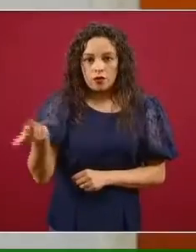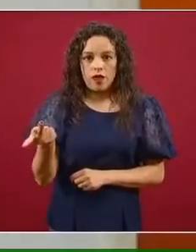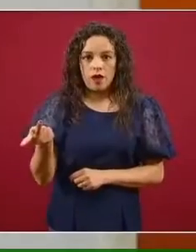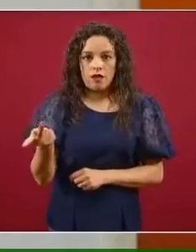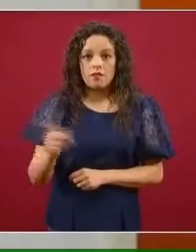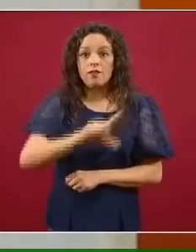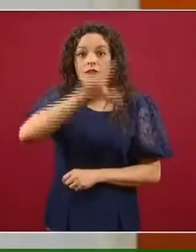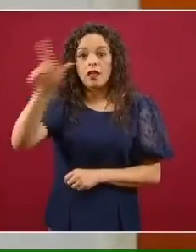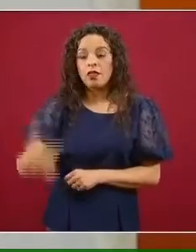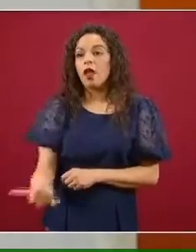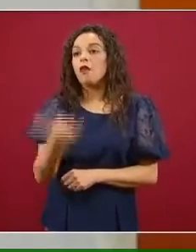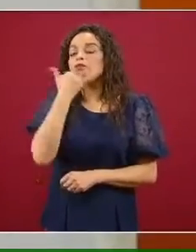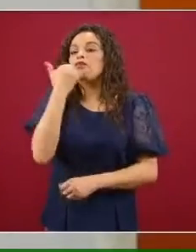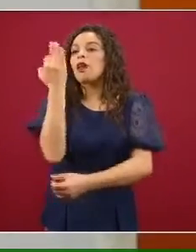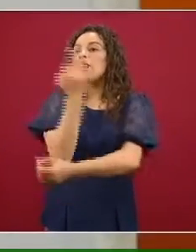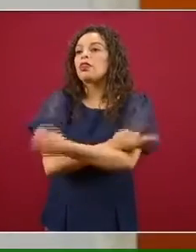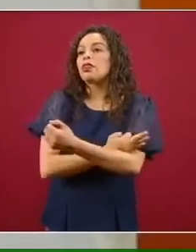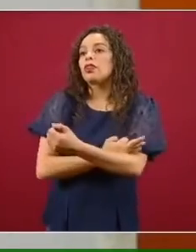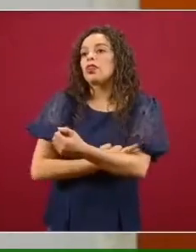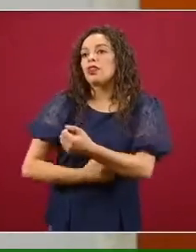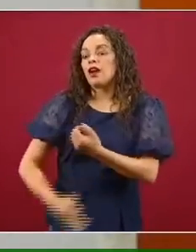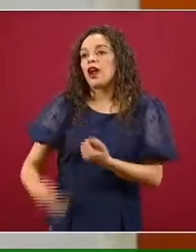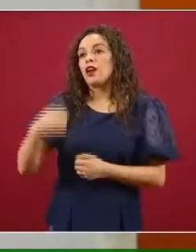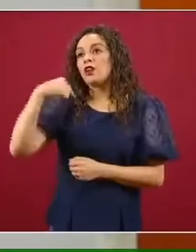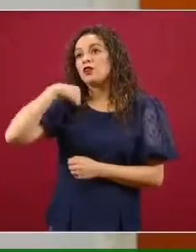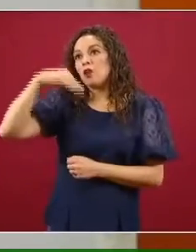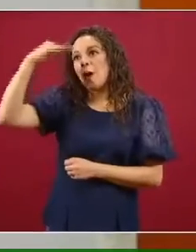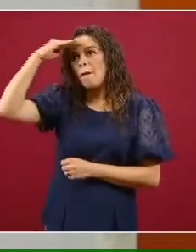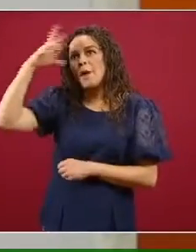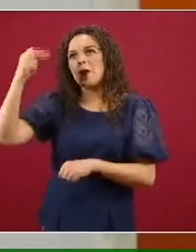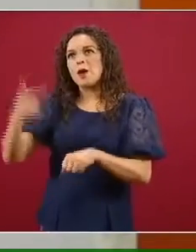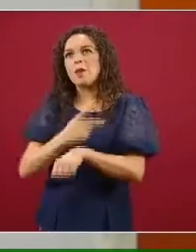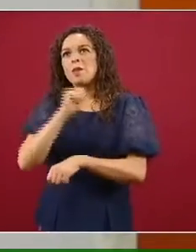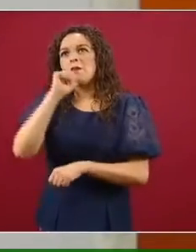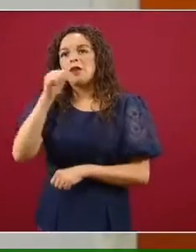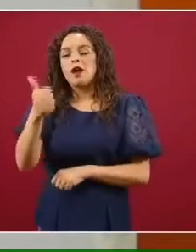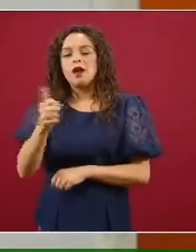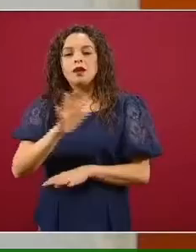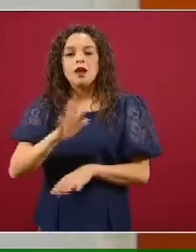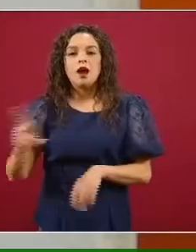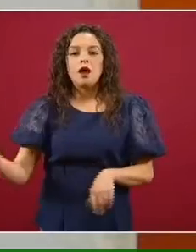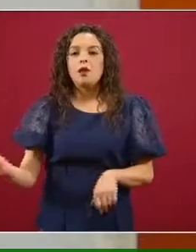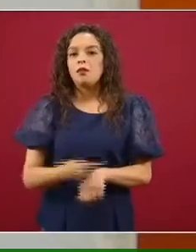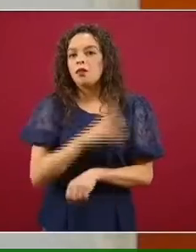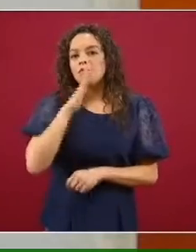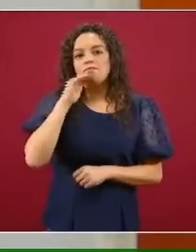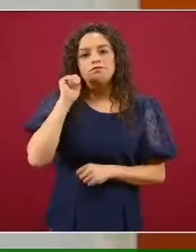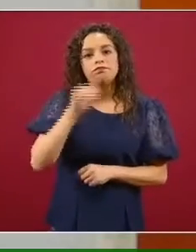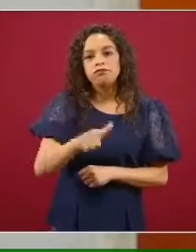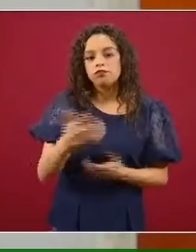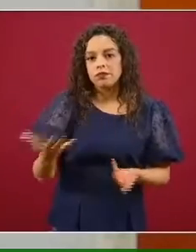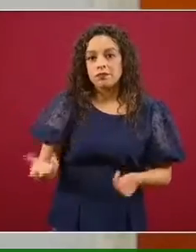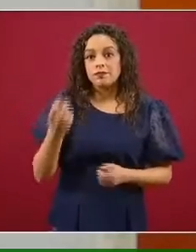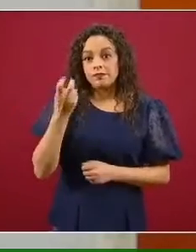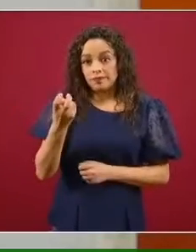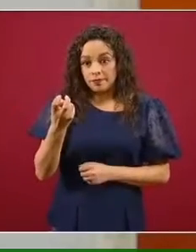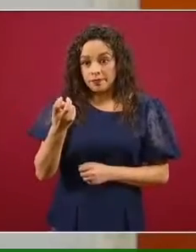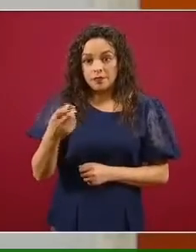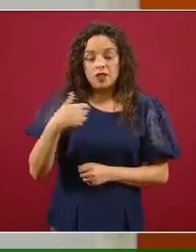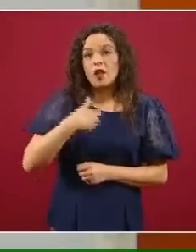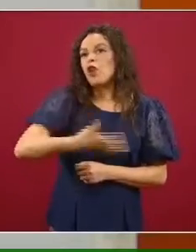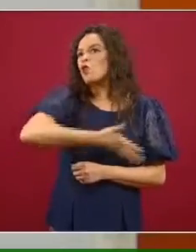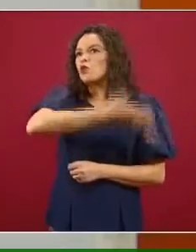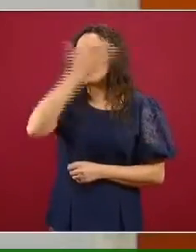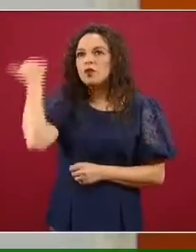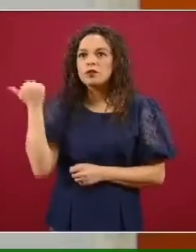decir, pensé que no iba a pasar nada, pensé que esto era seguro y por lo tanto no supe que interactuaba con mi